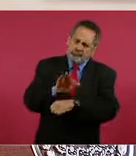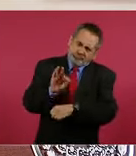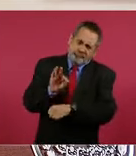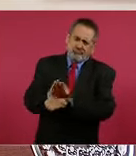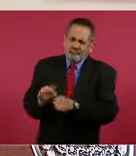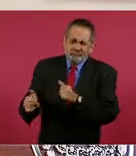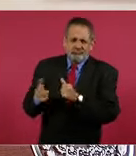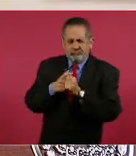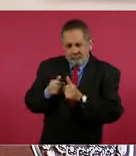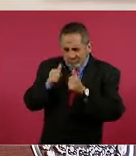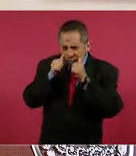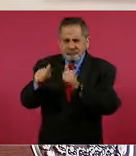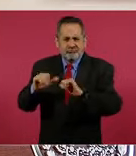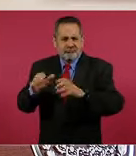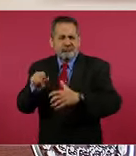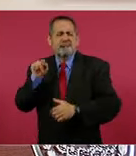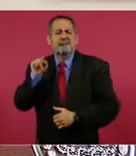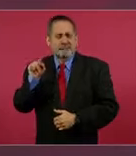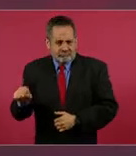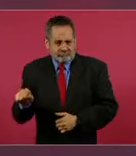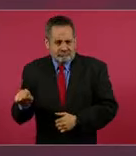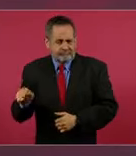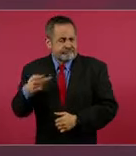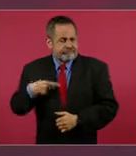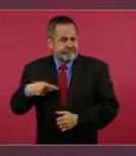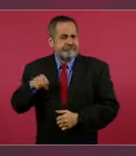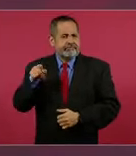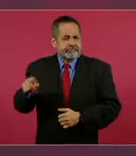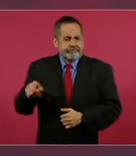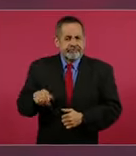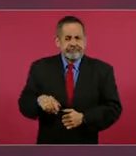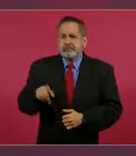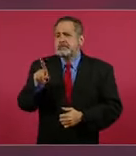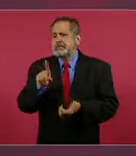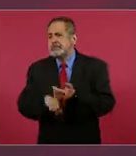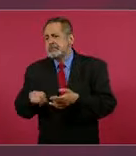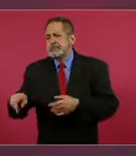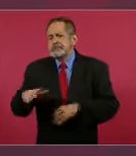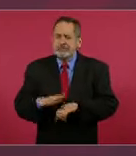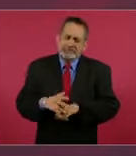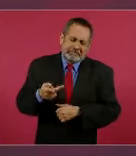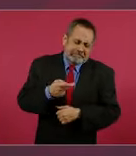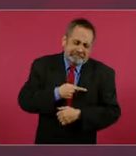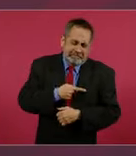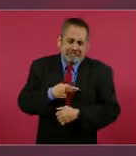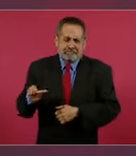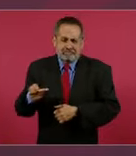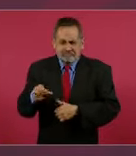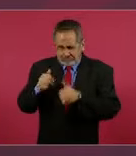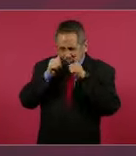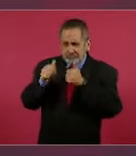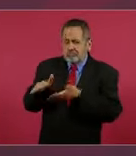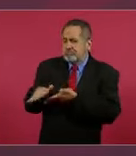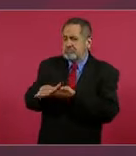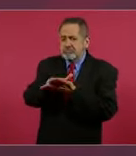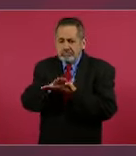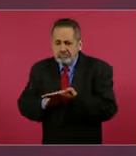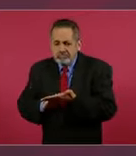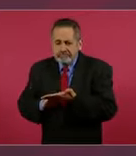de por medio el interés de la gente, y sobre todo de la gente más pobre, de los más humildes,